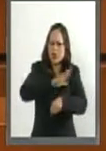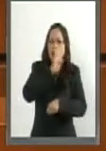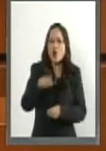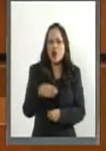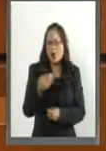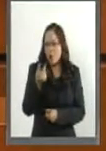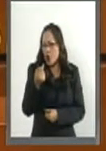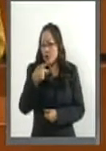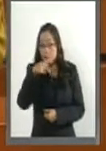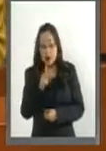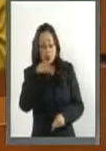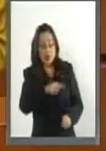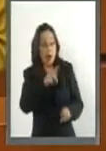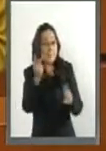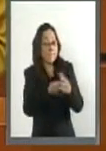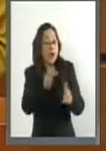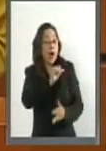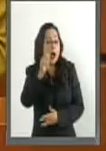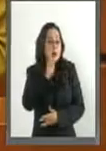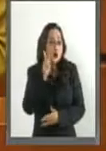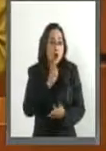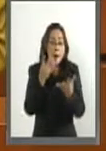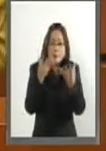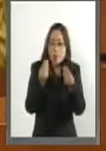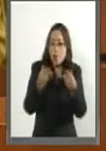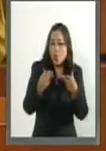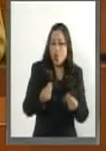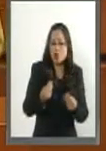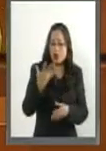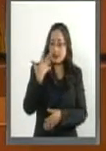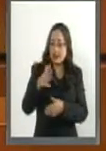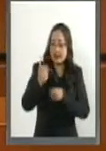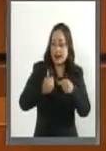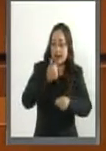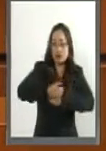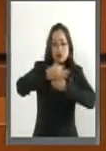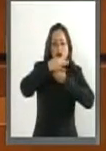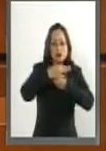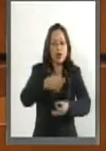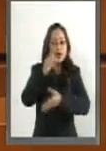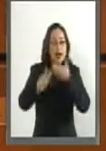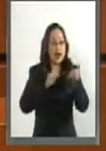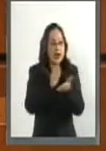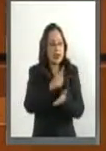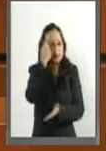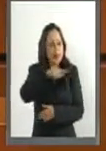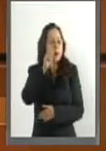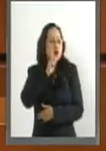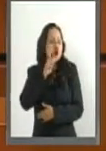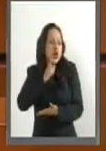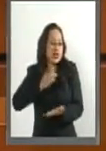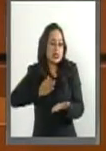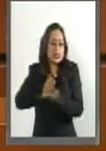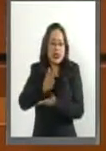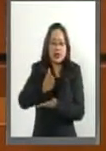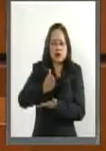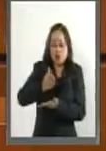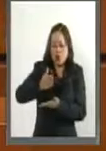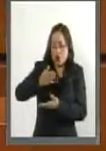violencia feminicida. Y hace 10 años que se promulgó la Ley General de Acceso de las Mujeres a una Vida Libre de